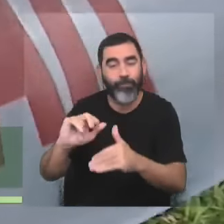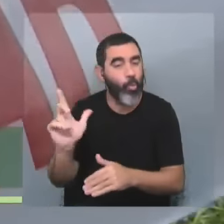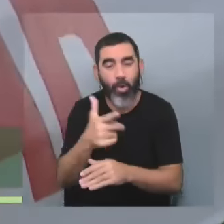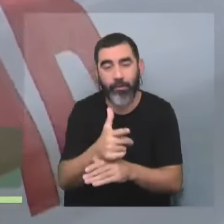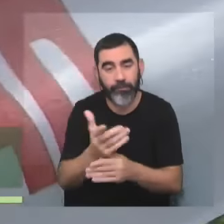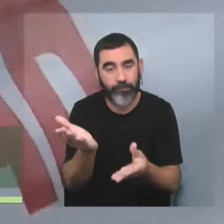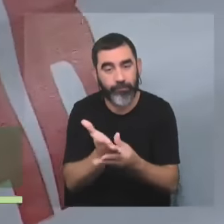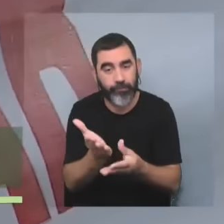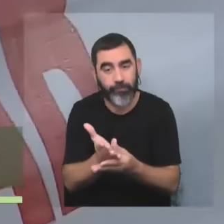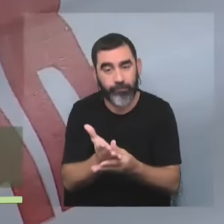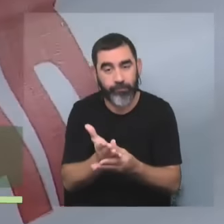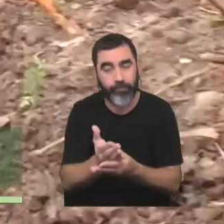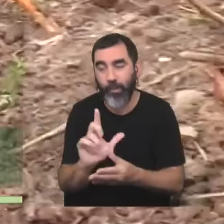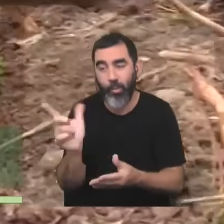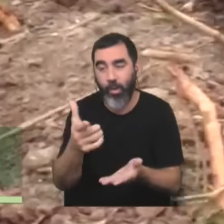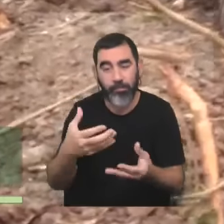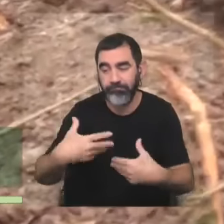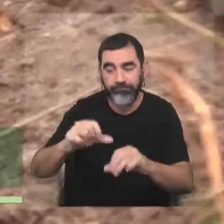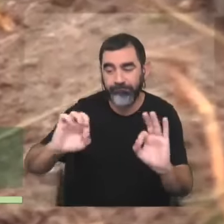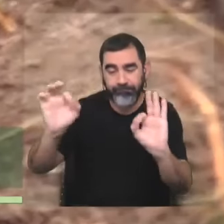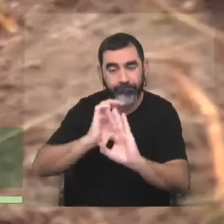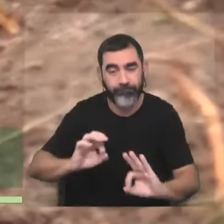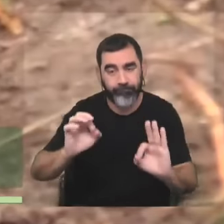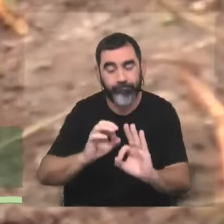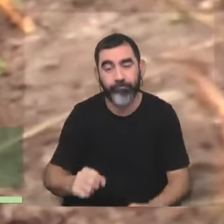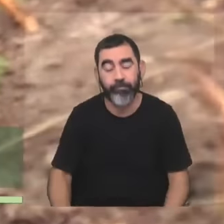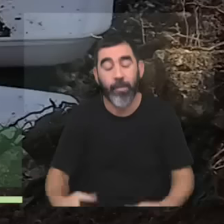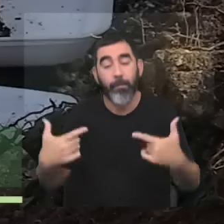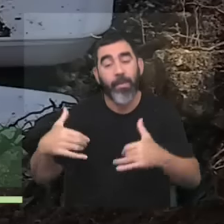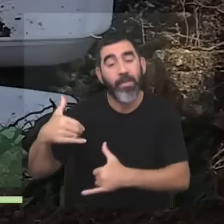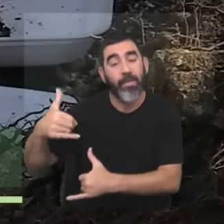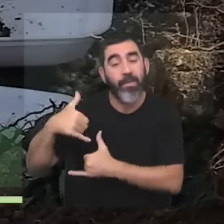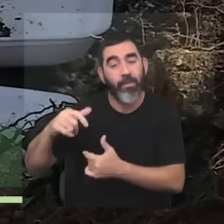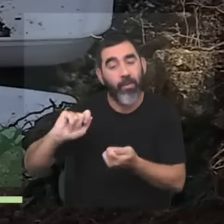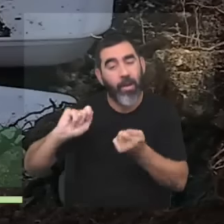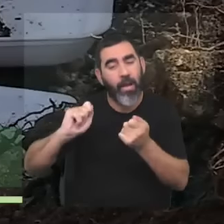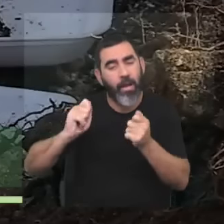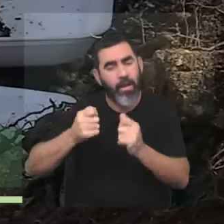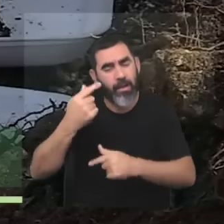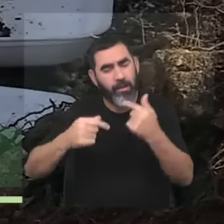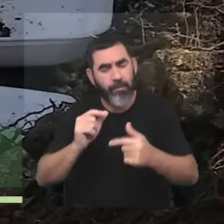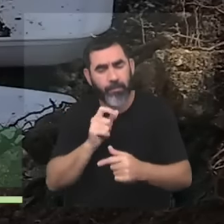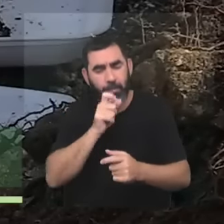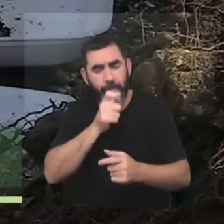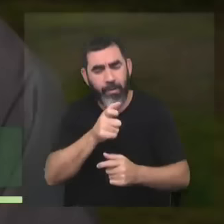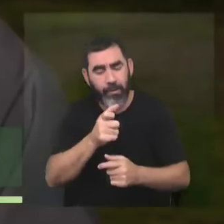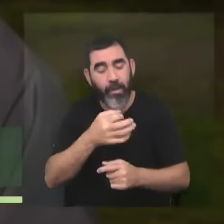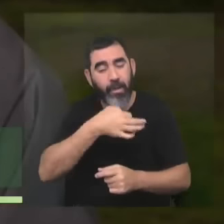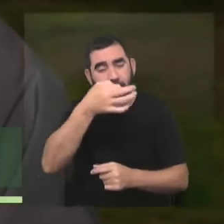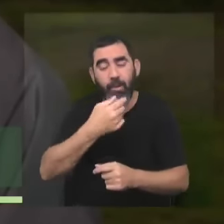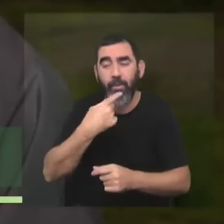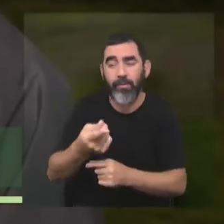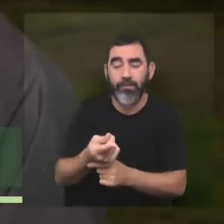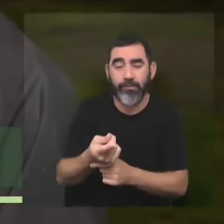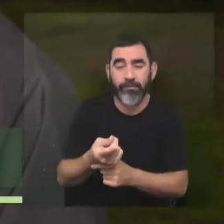documento no que no existía que no se encontraba el Ministerio de defensa fue cambiando las versiones en la audiencia dijeron